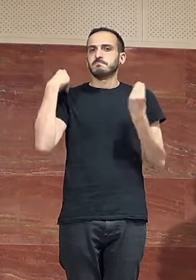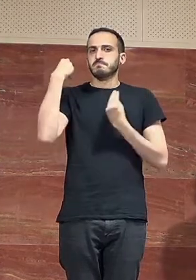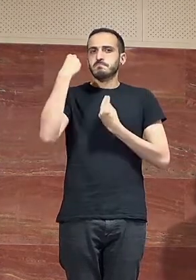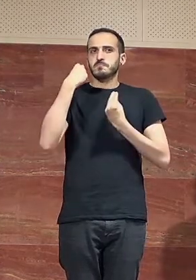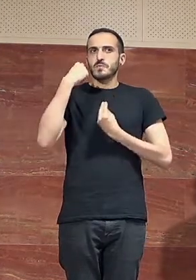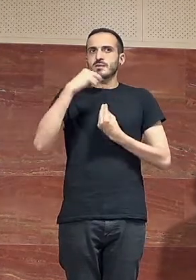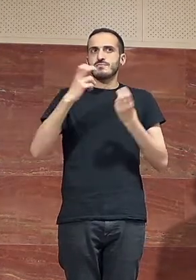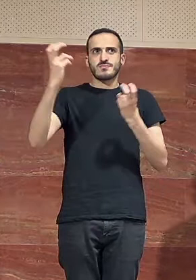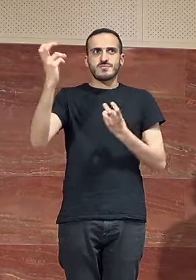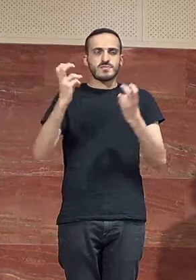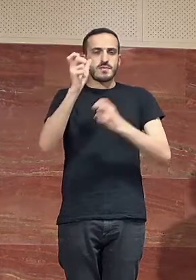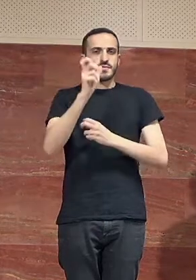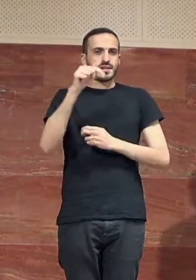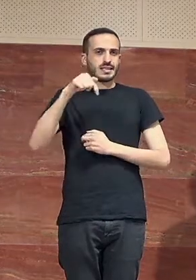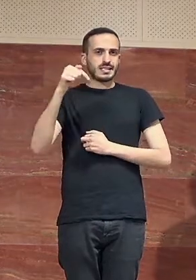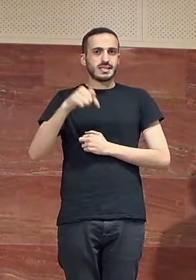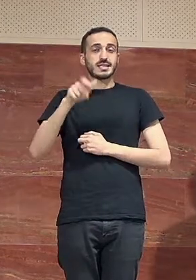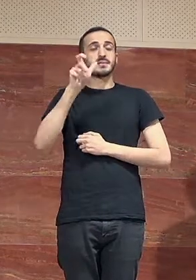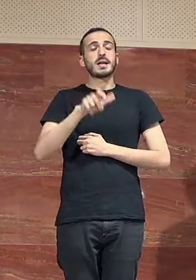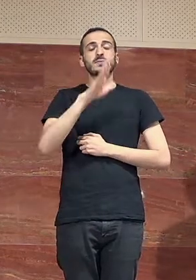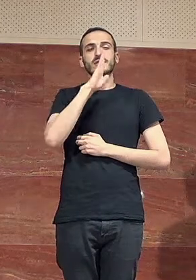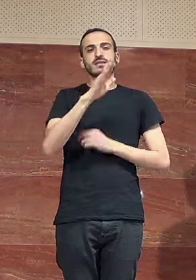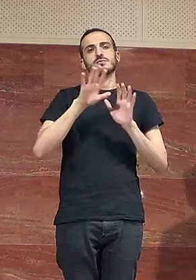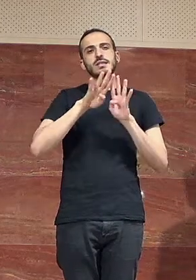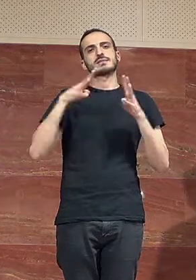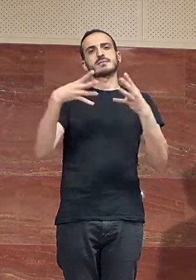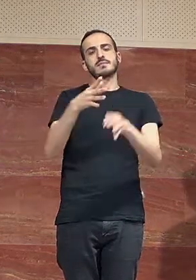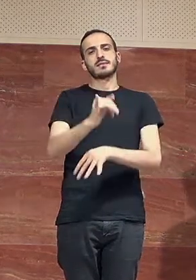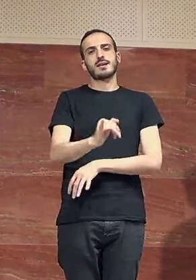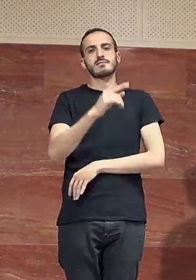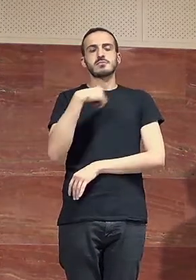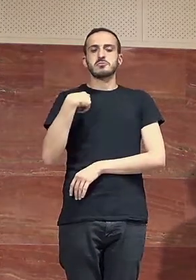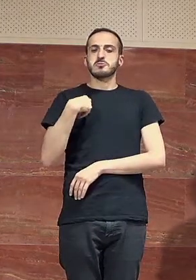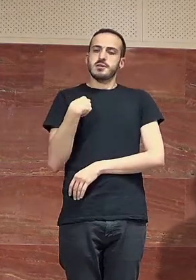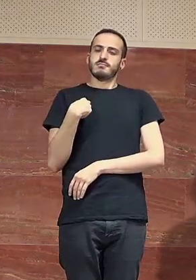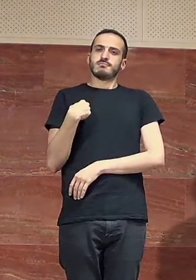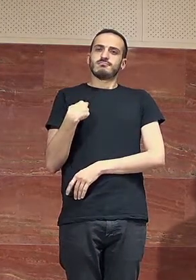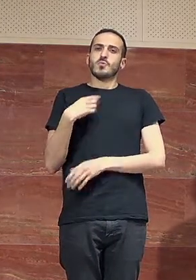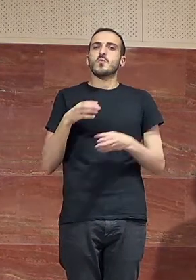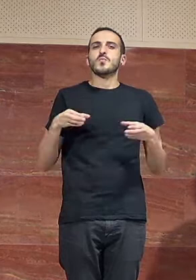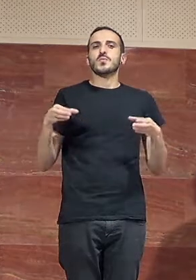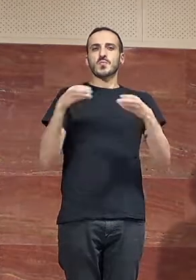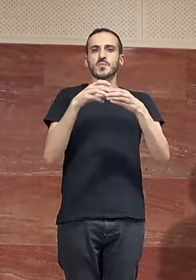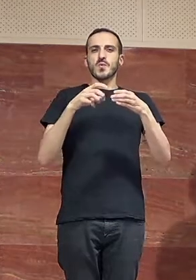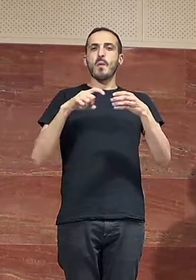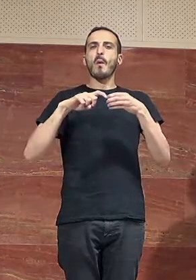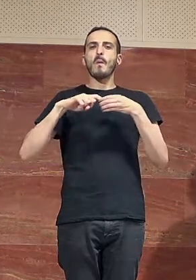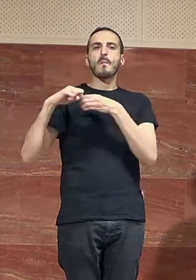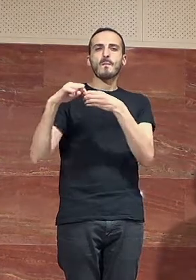hoy aquí y seguramente que todas las personas que nos están siguiendo por Internet, pues formamos parte de ese grupo participativo.